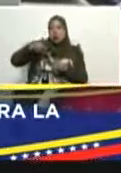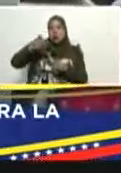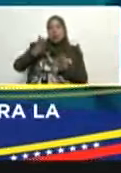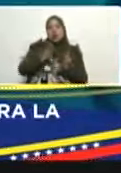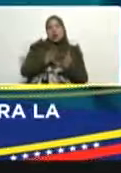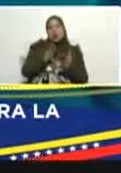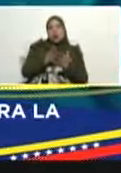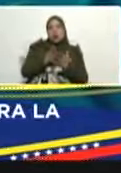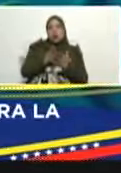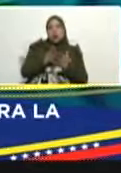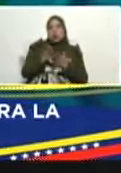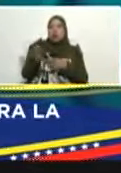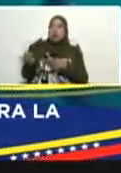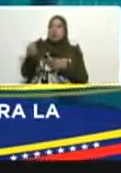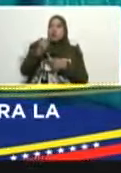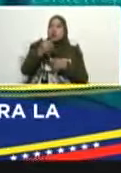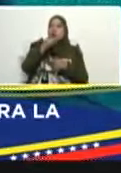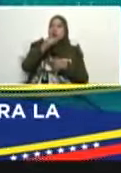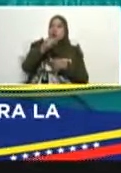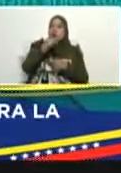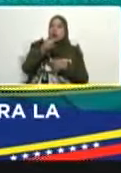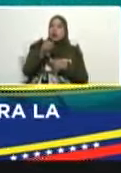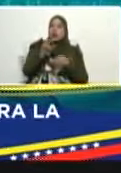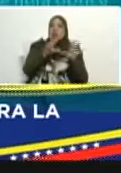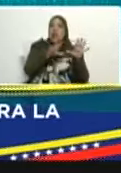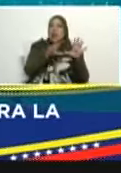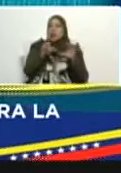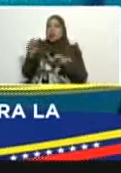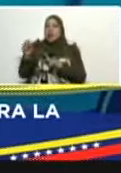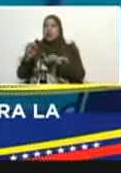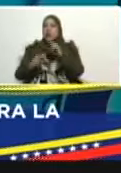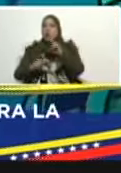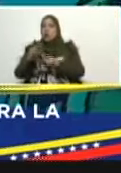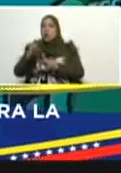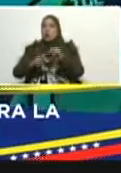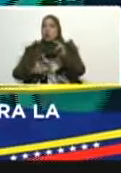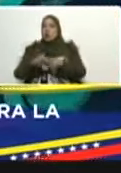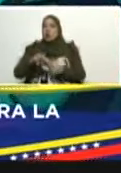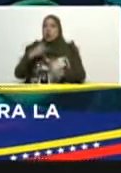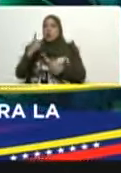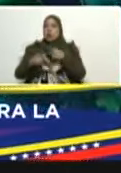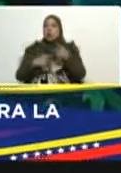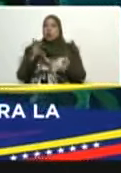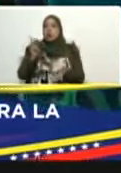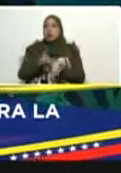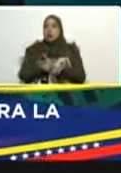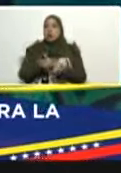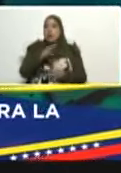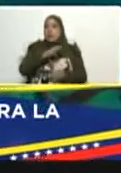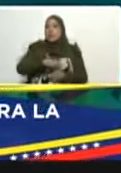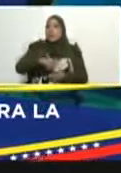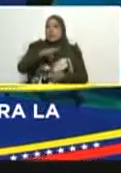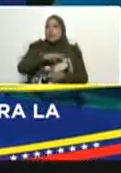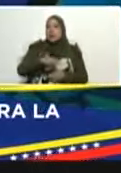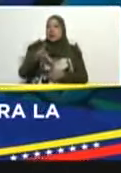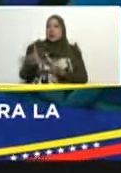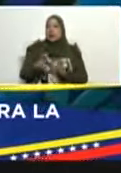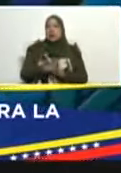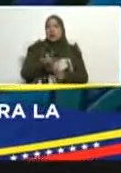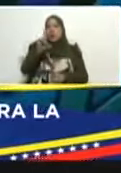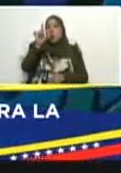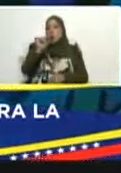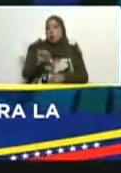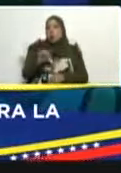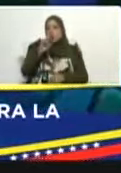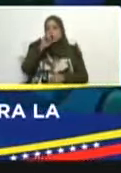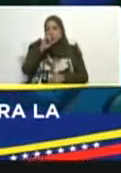esquema. Más de 700 metros de construcción en una gran base de misiones, inédito. Un centro